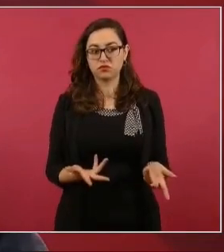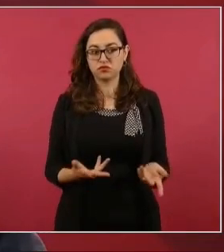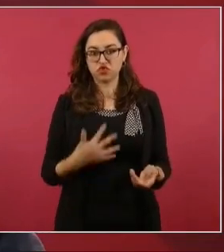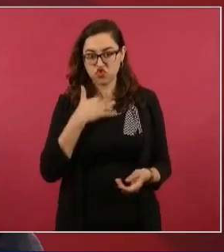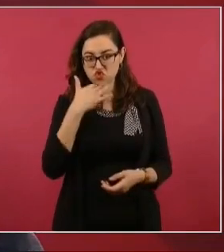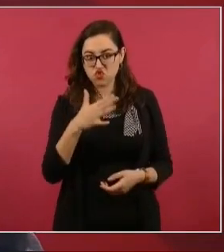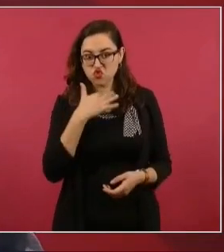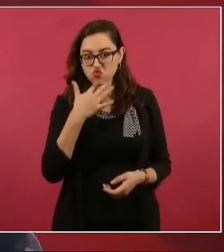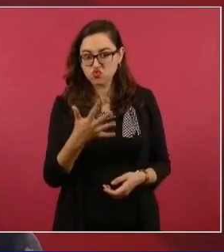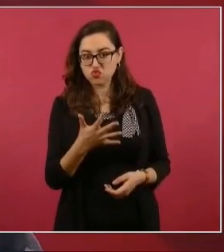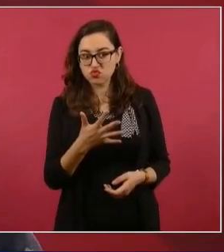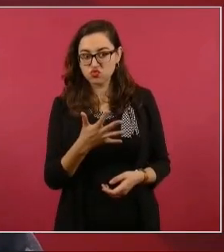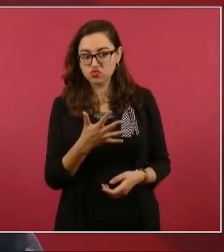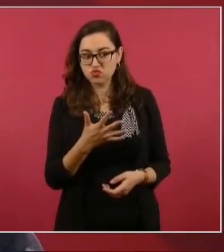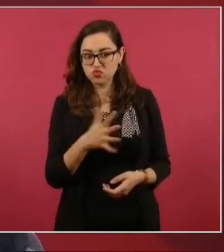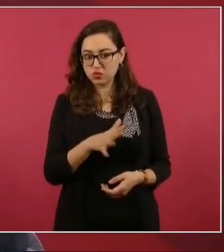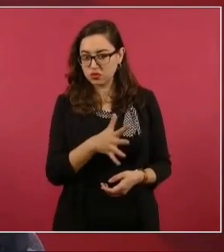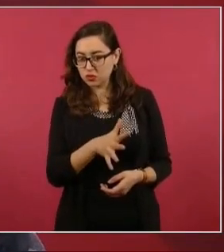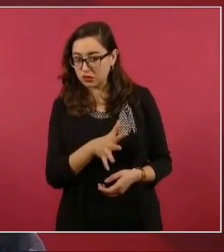incorruptibles,